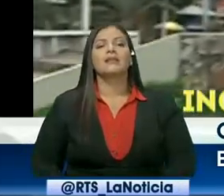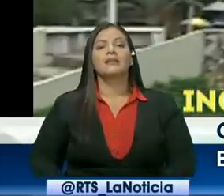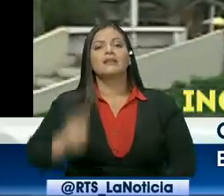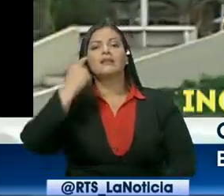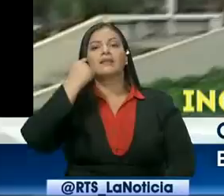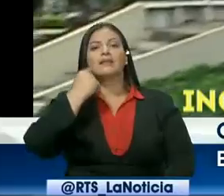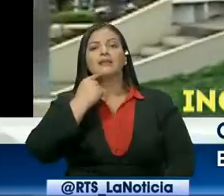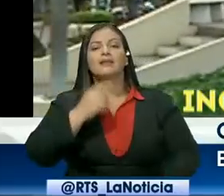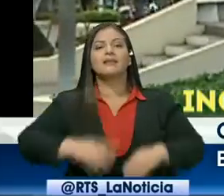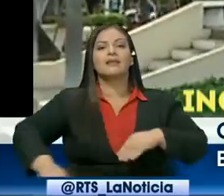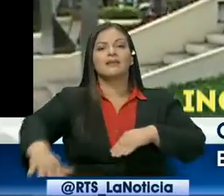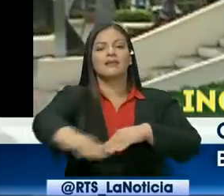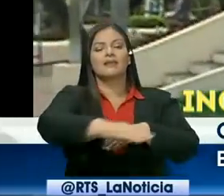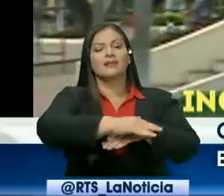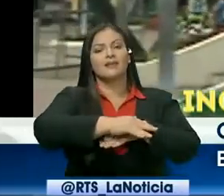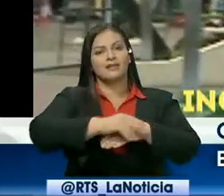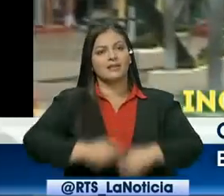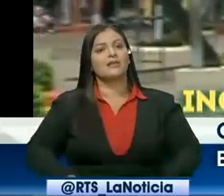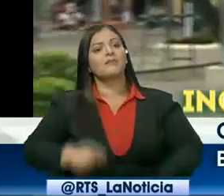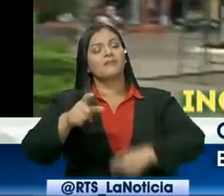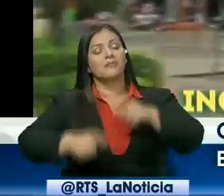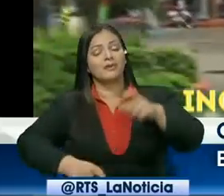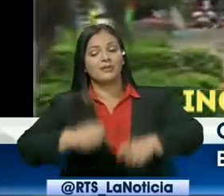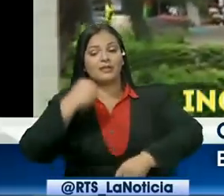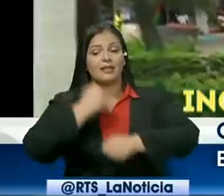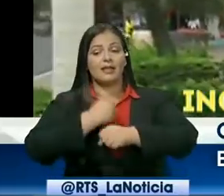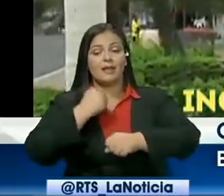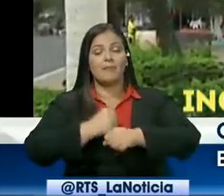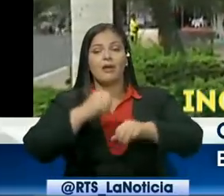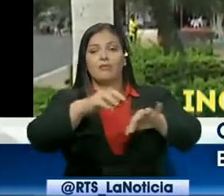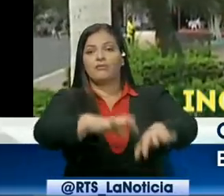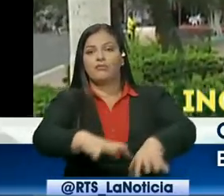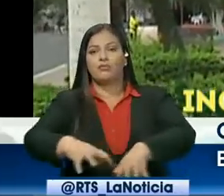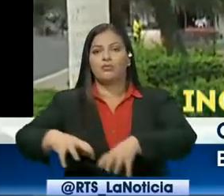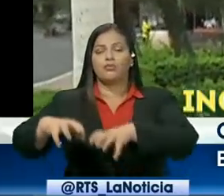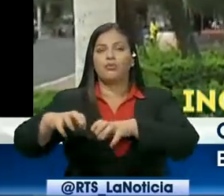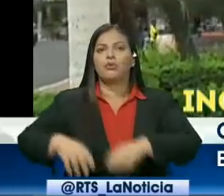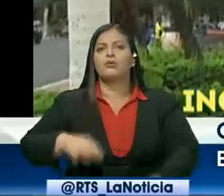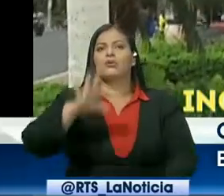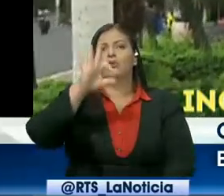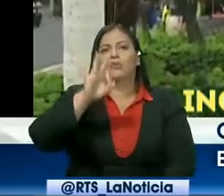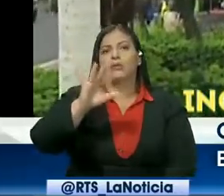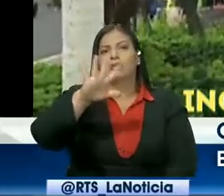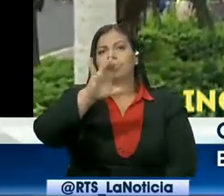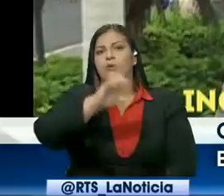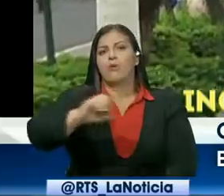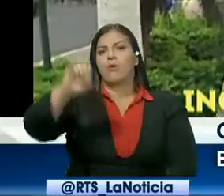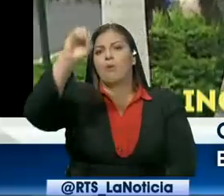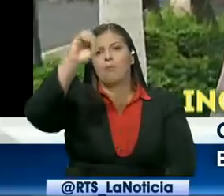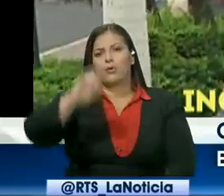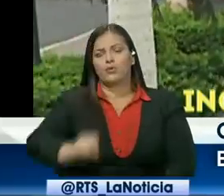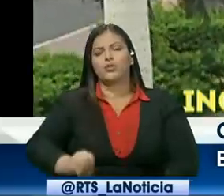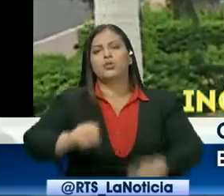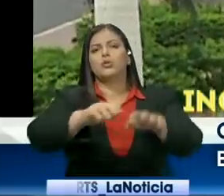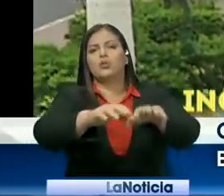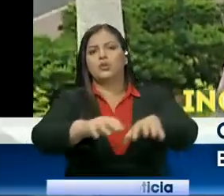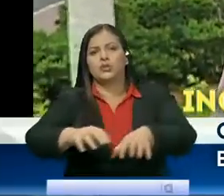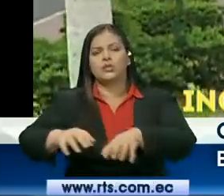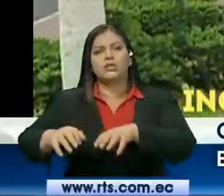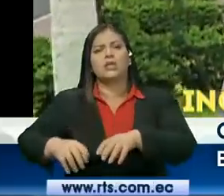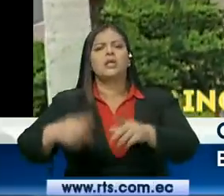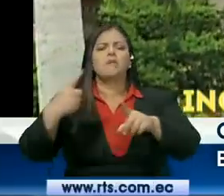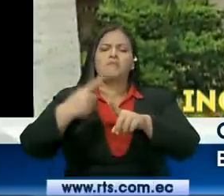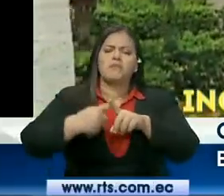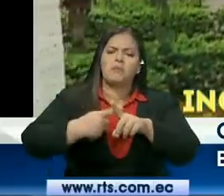es un cantón eminentemente agrícola donde el 95% de su área se dedica a la agricultura de ciclo corto